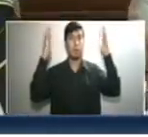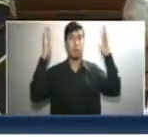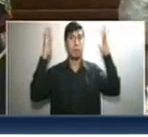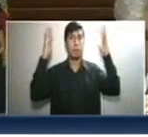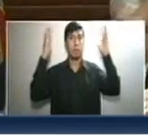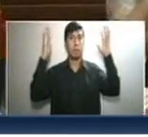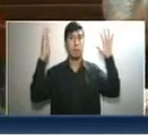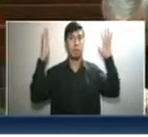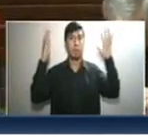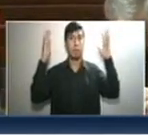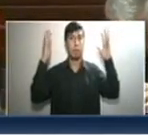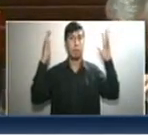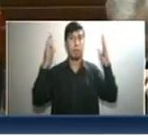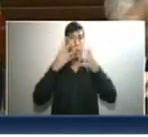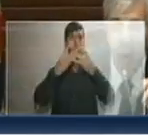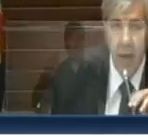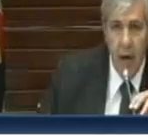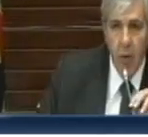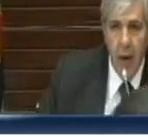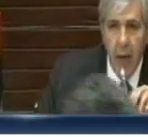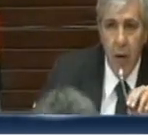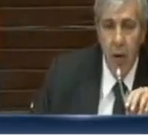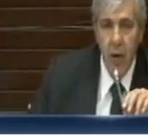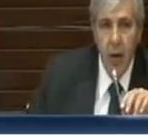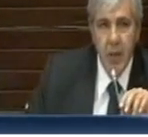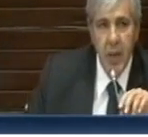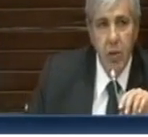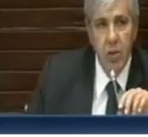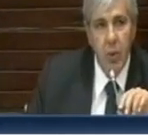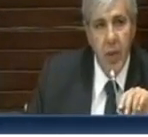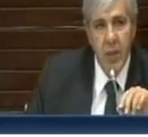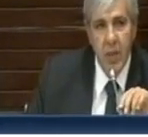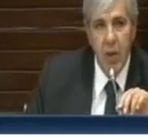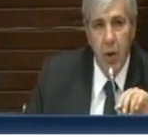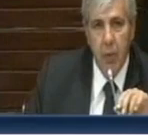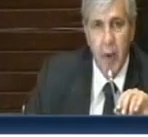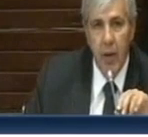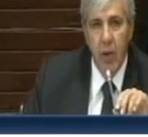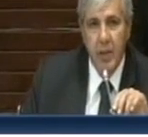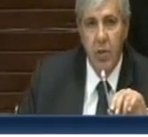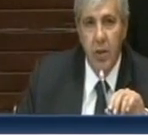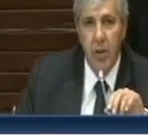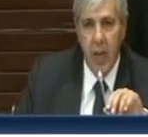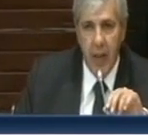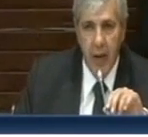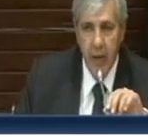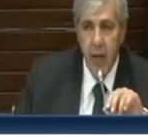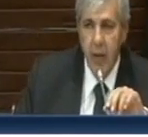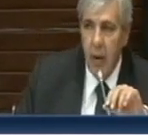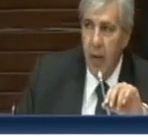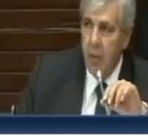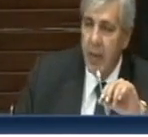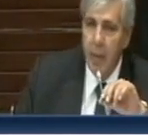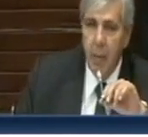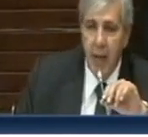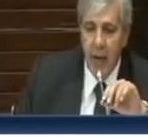desguace tuviera lugar es necesario un cambio cultural aseguró Morales exigiendo una reacción del pueblo